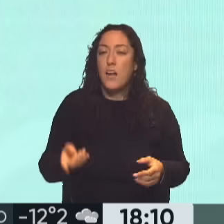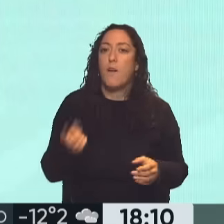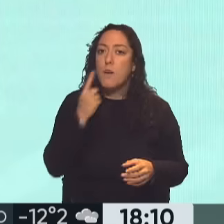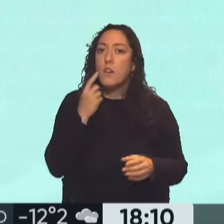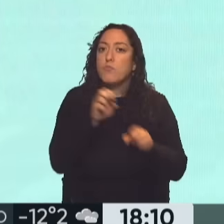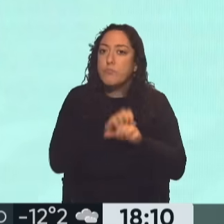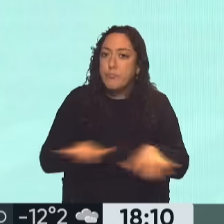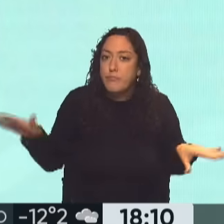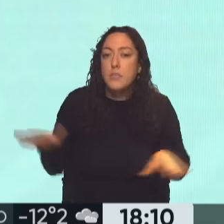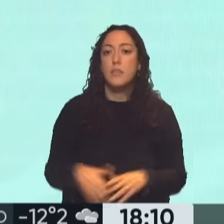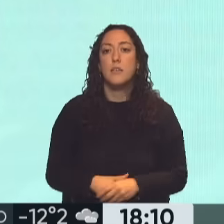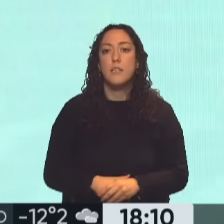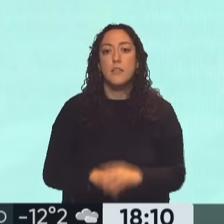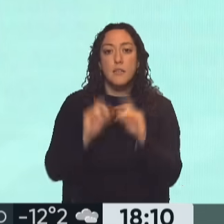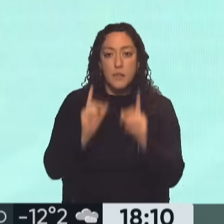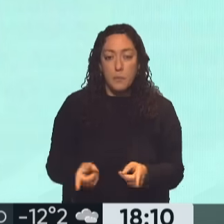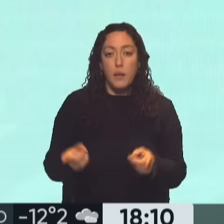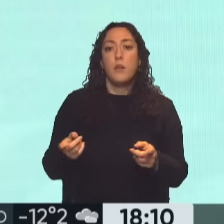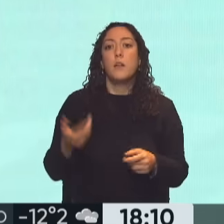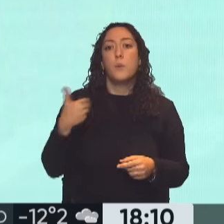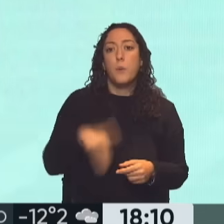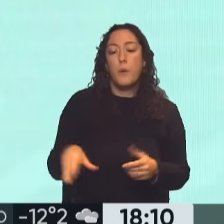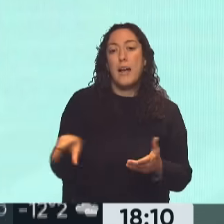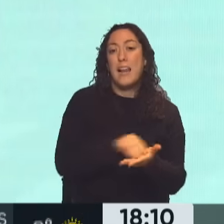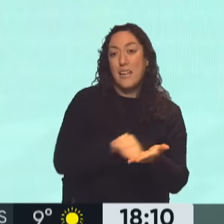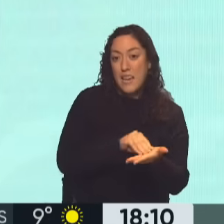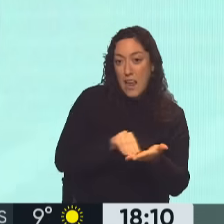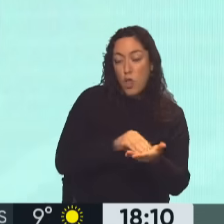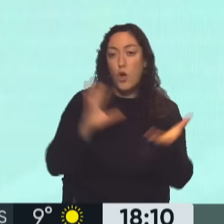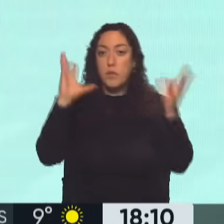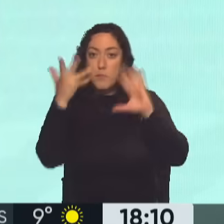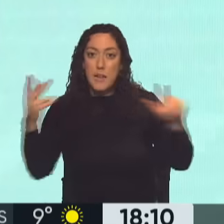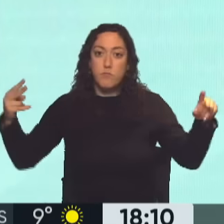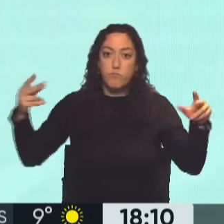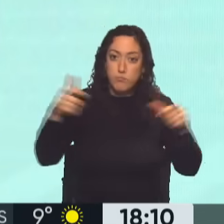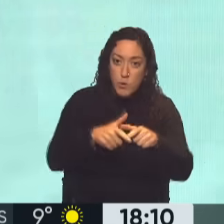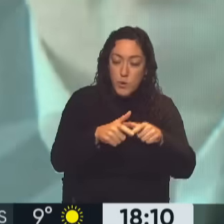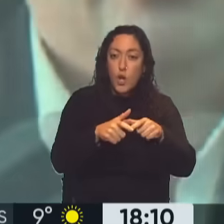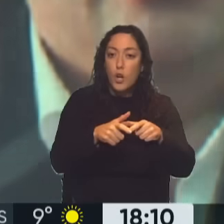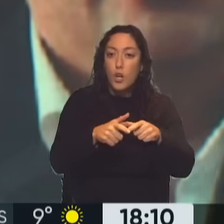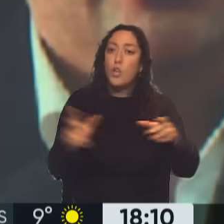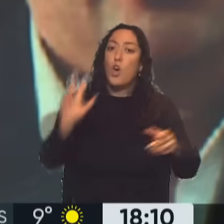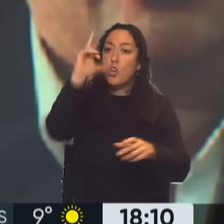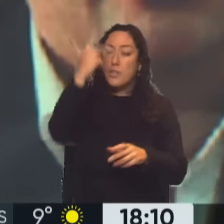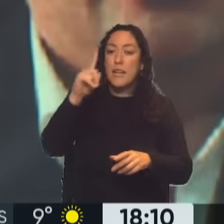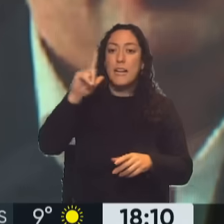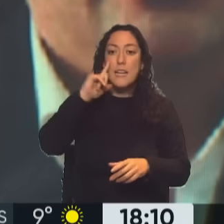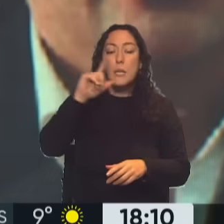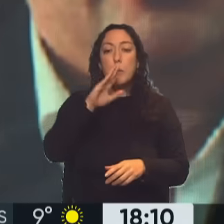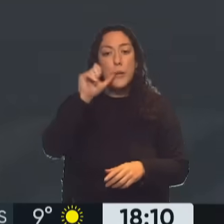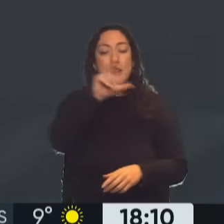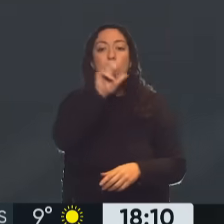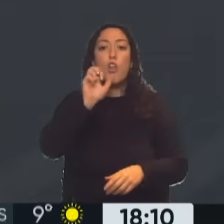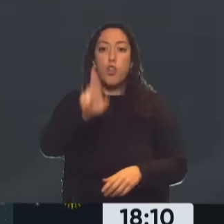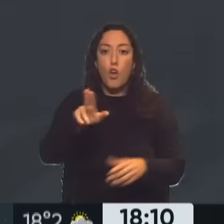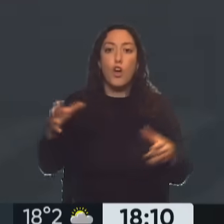parte, Feli, inminente reunión de legisladores con Milei, y esto es en el Hotel Libertador, quien nos va a informar nuestra